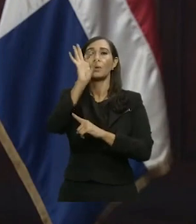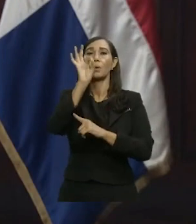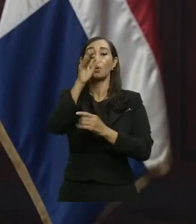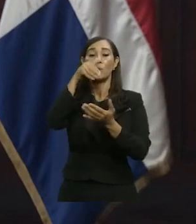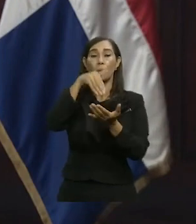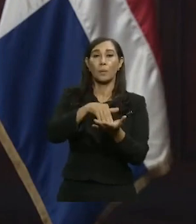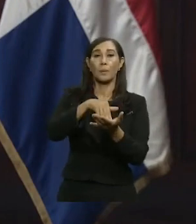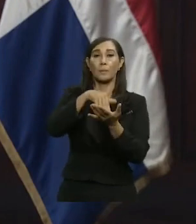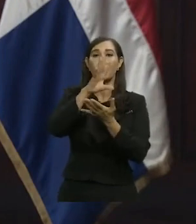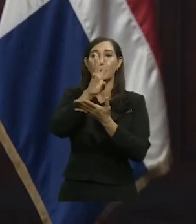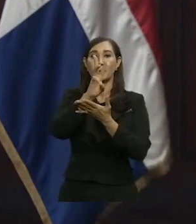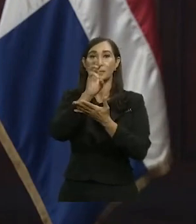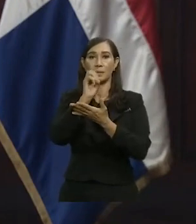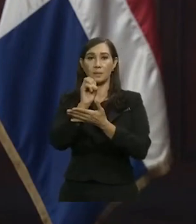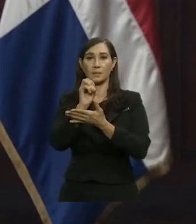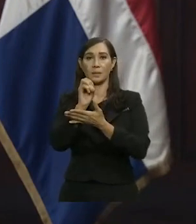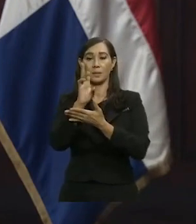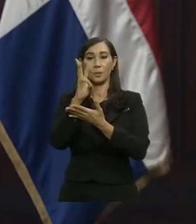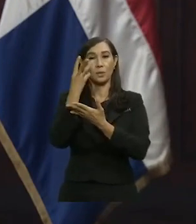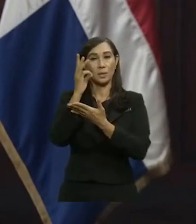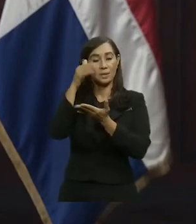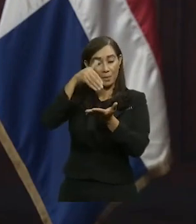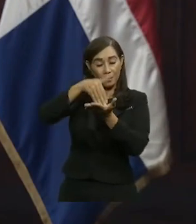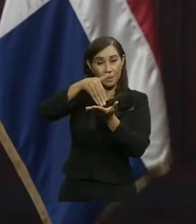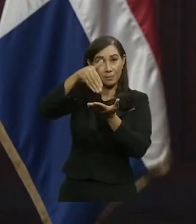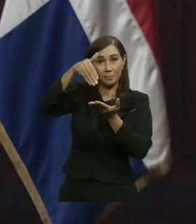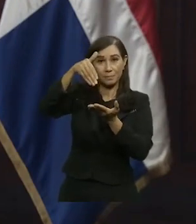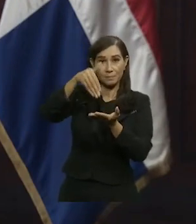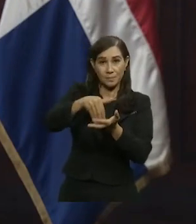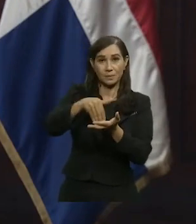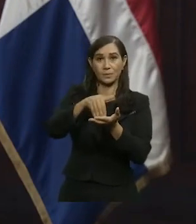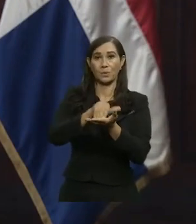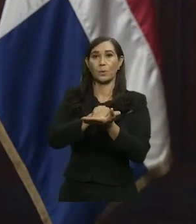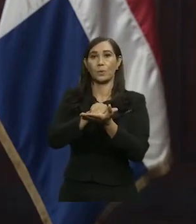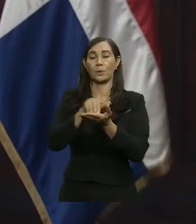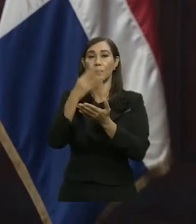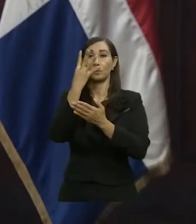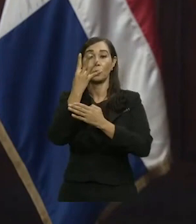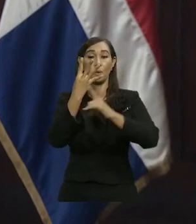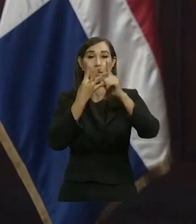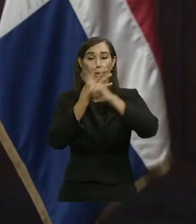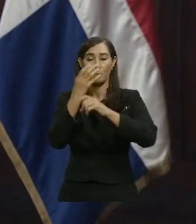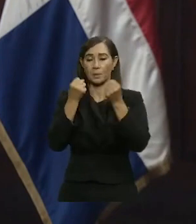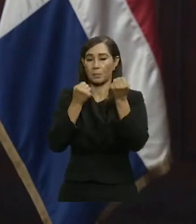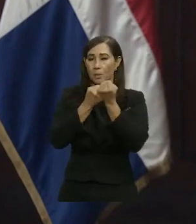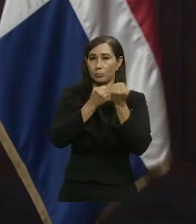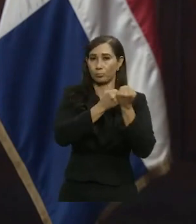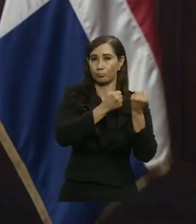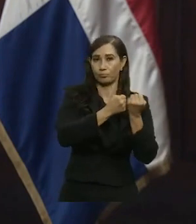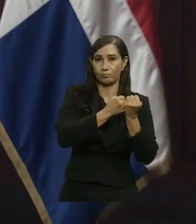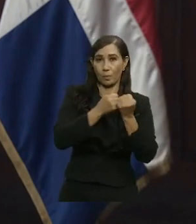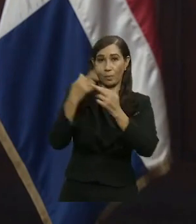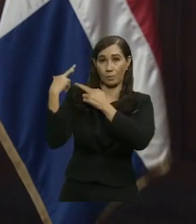9.600 y 16.000 millones de pesos durante sus 4 meses de aplicación.